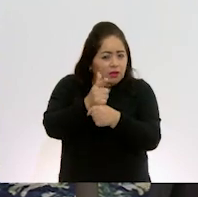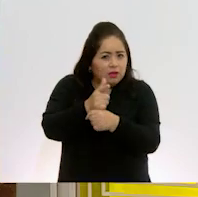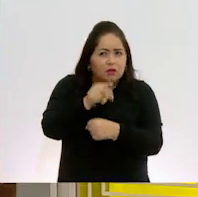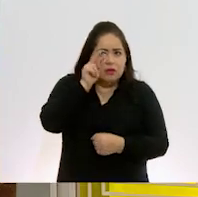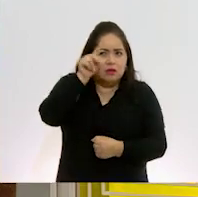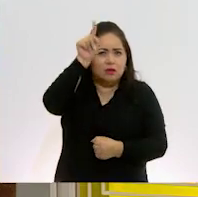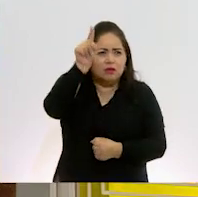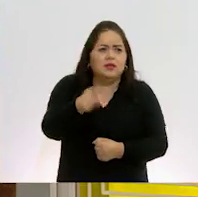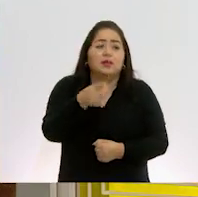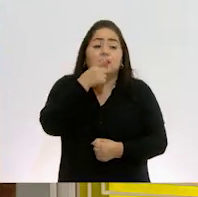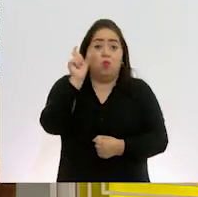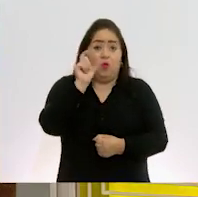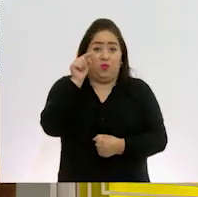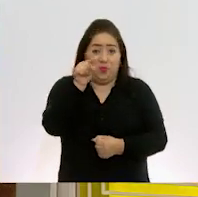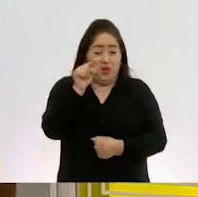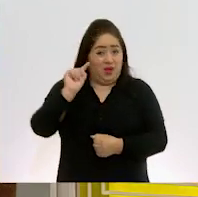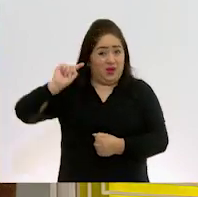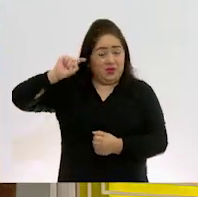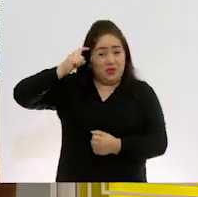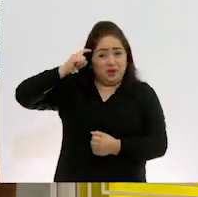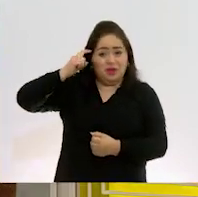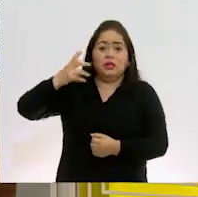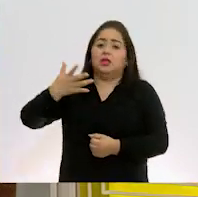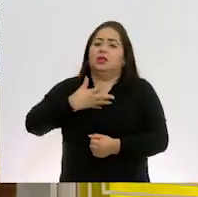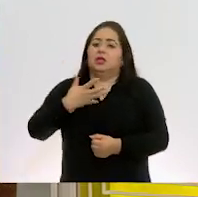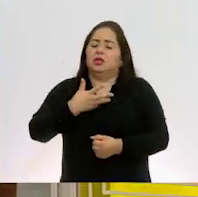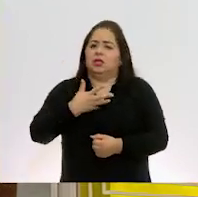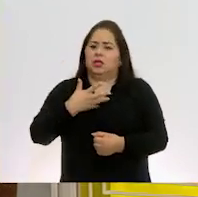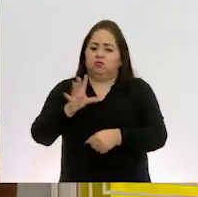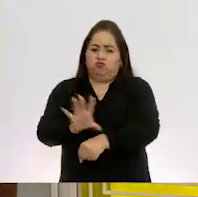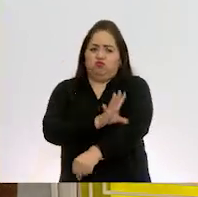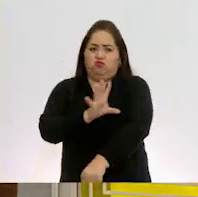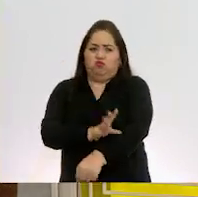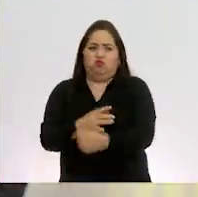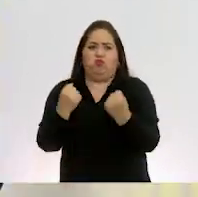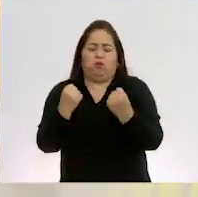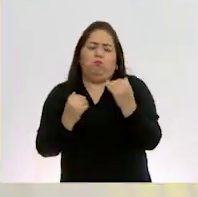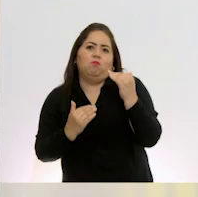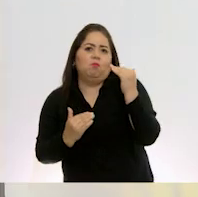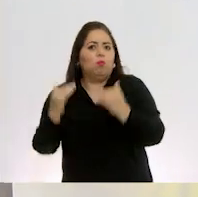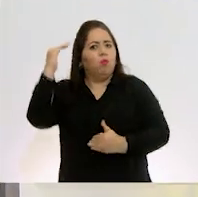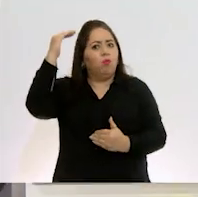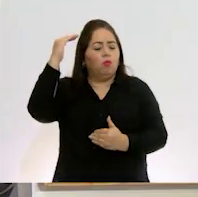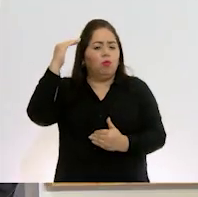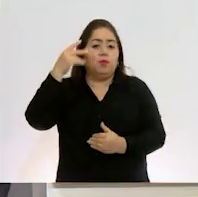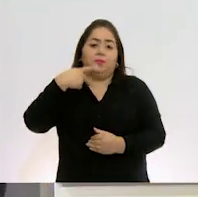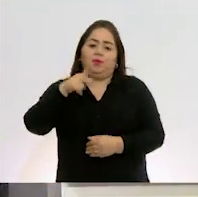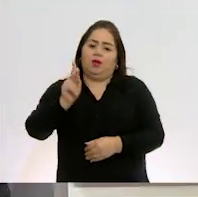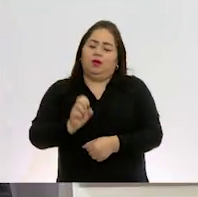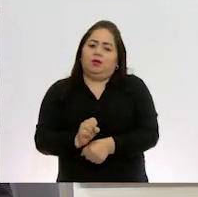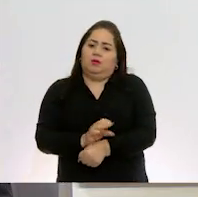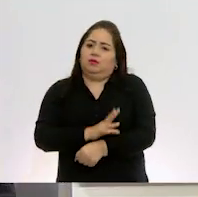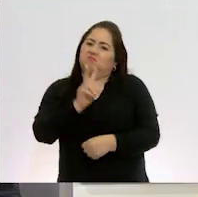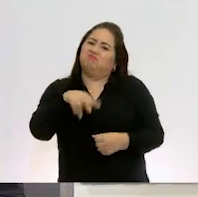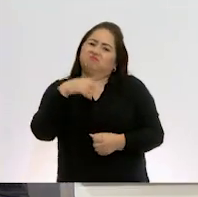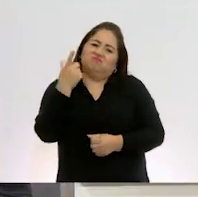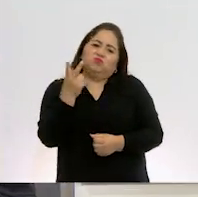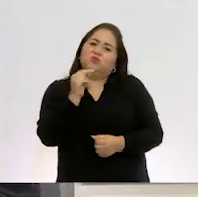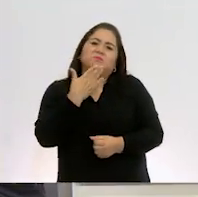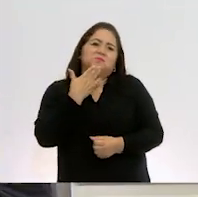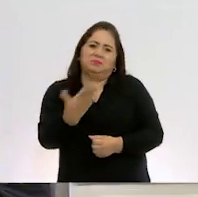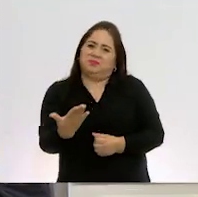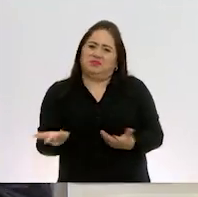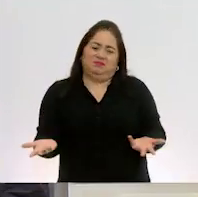también cuando estás enojado tienes un nivel de energía muy alto, pero sí, la emoción es desagradable.